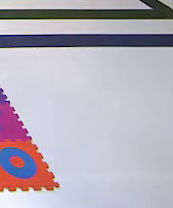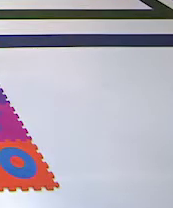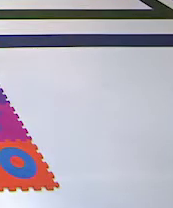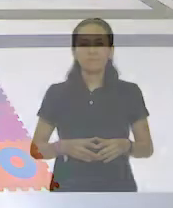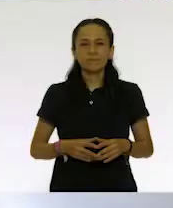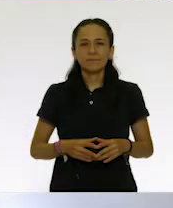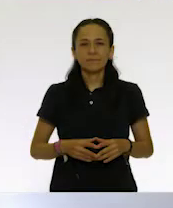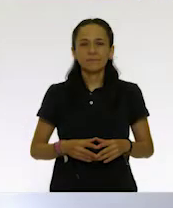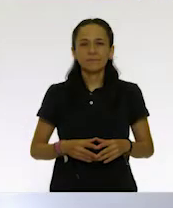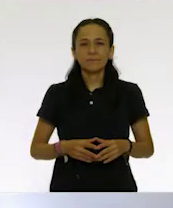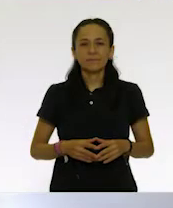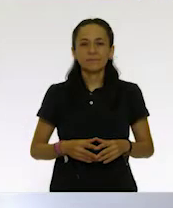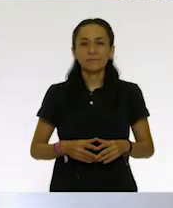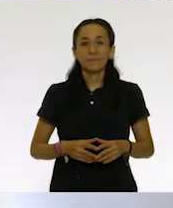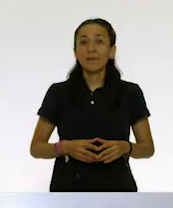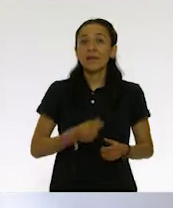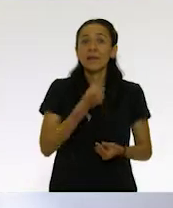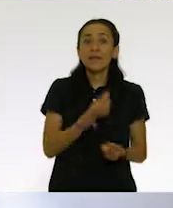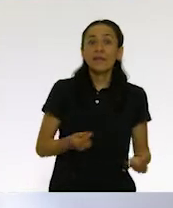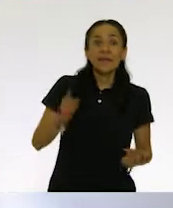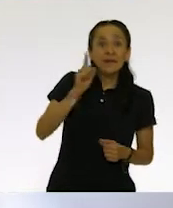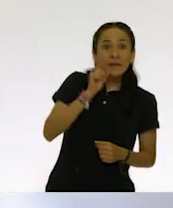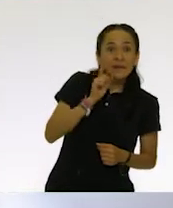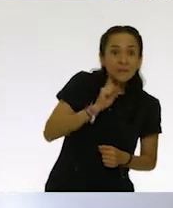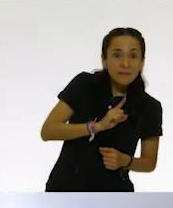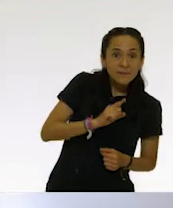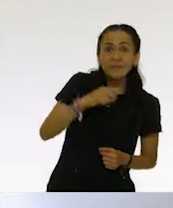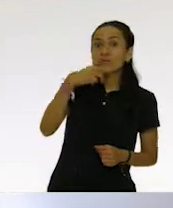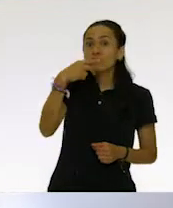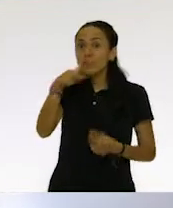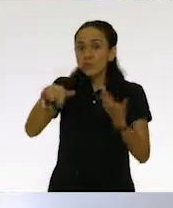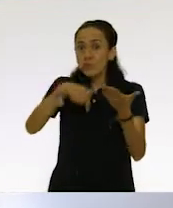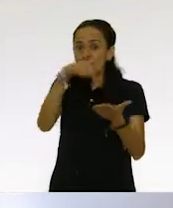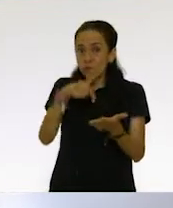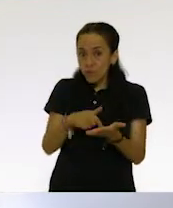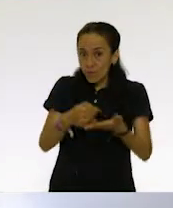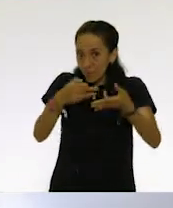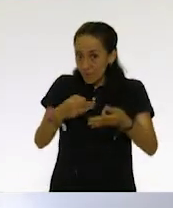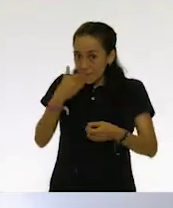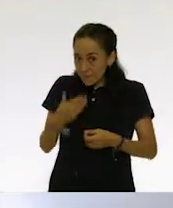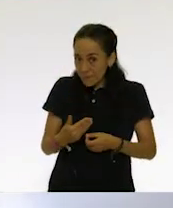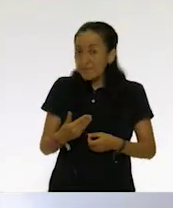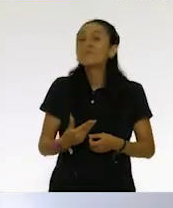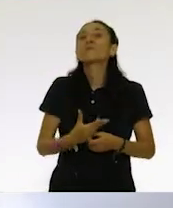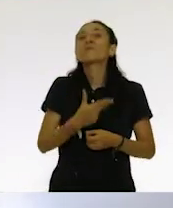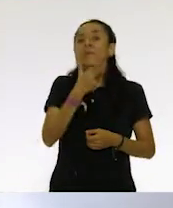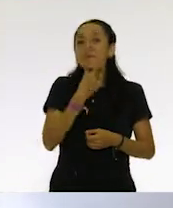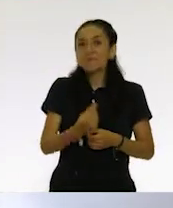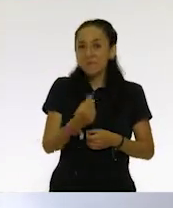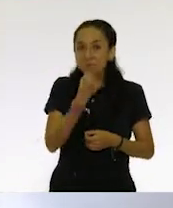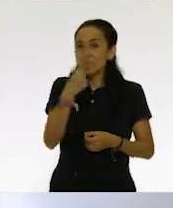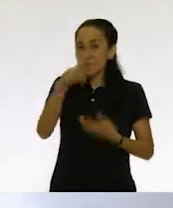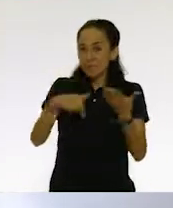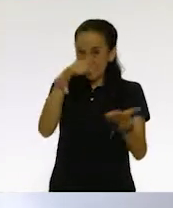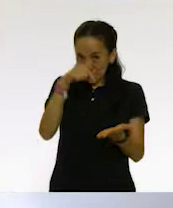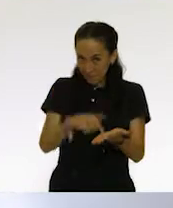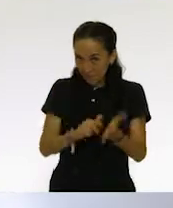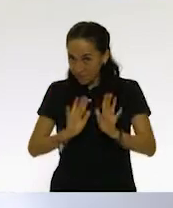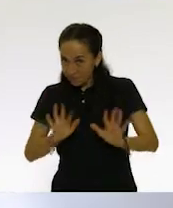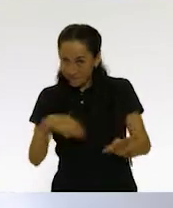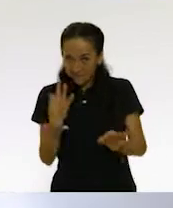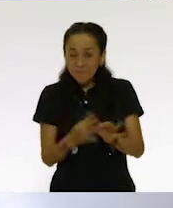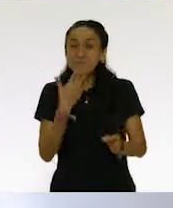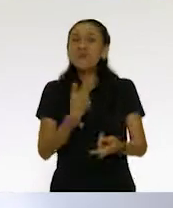A ver, todas las niñas tomen su lugar, todos los niños tomen su lugar. ¿Y cómo están? Bienvenidas y bienvenidos a Aprende en